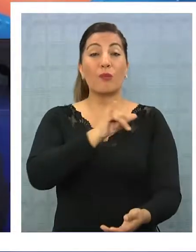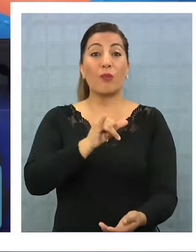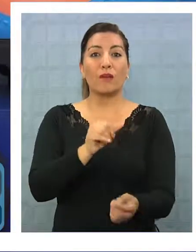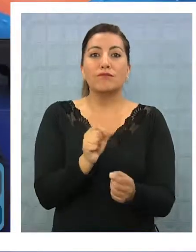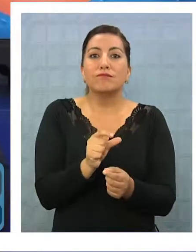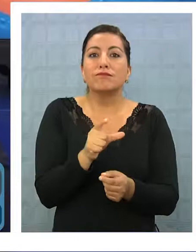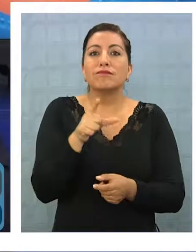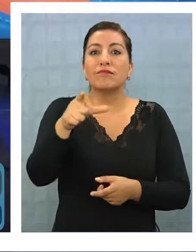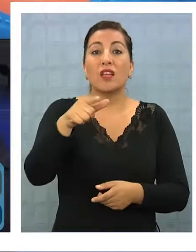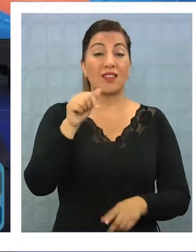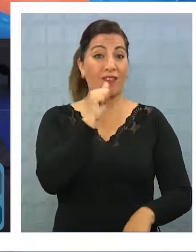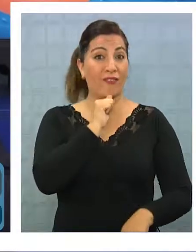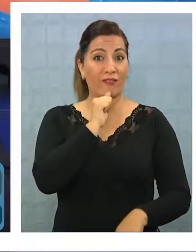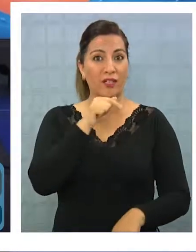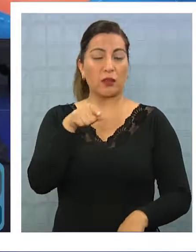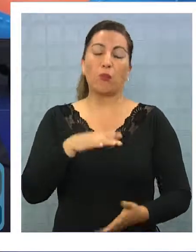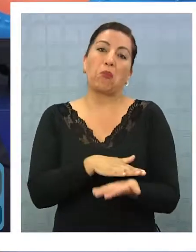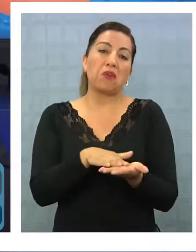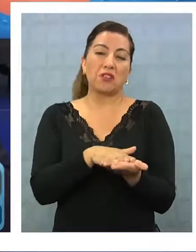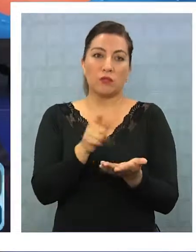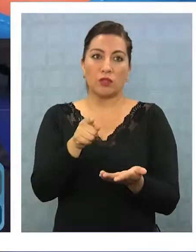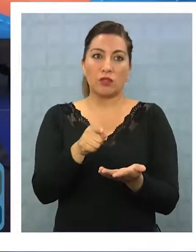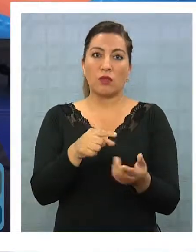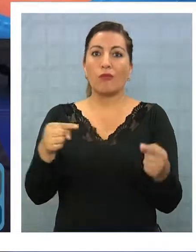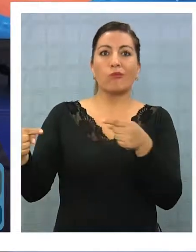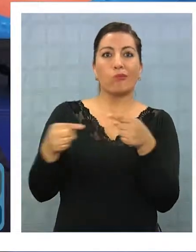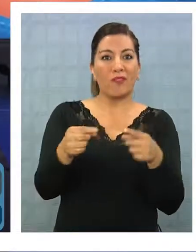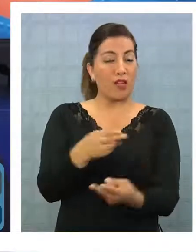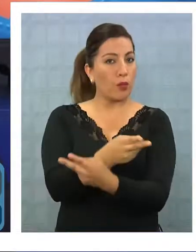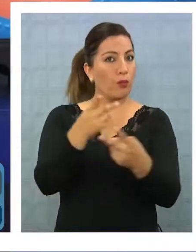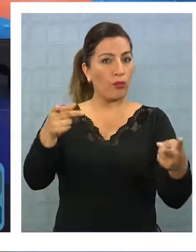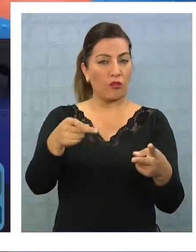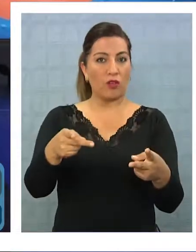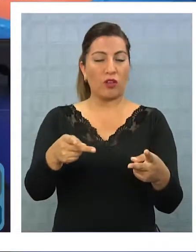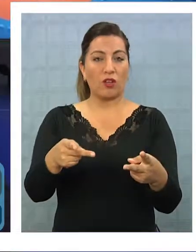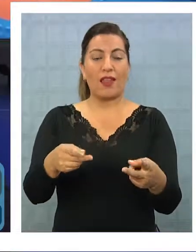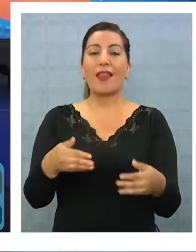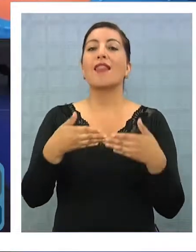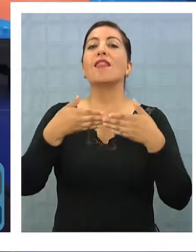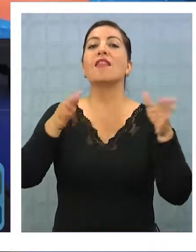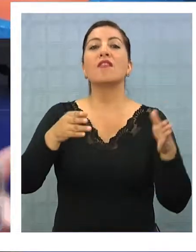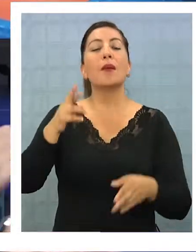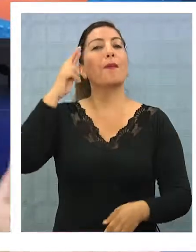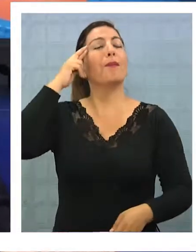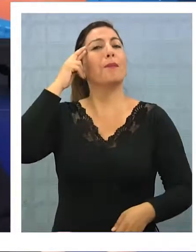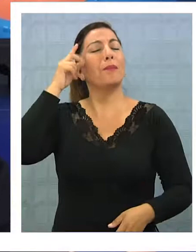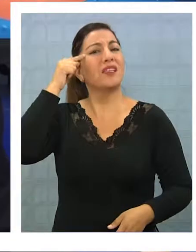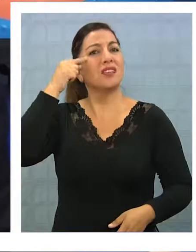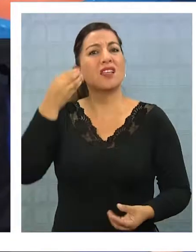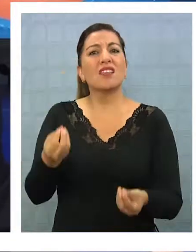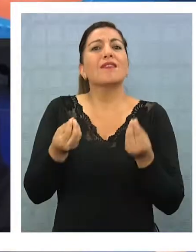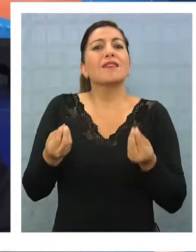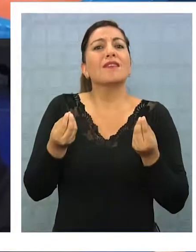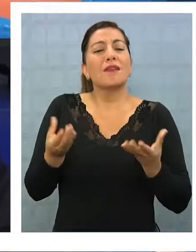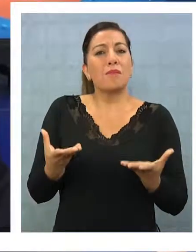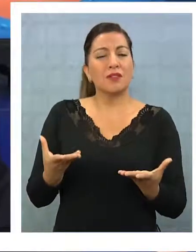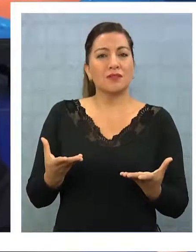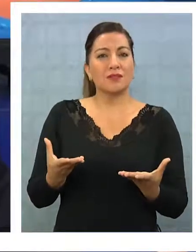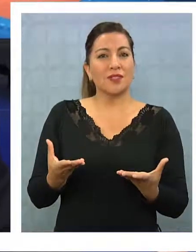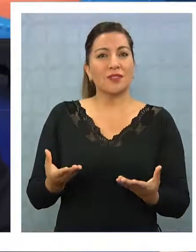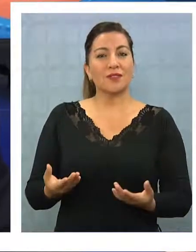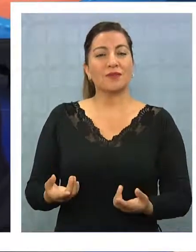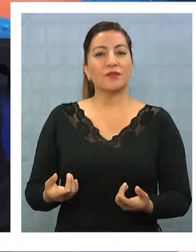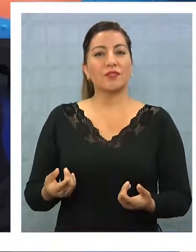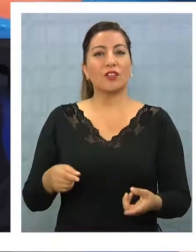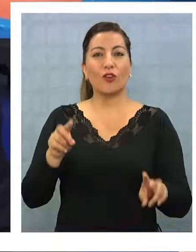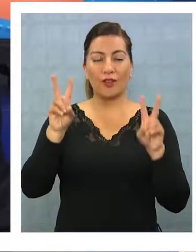aumentando. Lo que ha faltado es, por ejemplo, un debate público, deliberativo, reflexivo, sobre qué pasó efectivamente con la aplicación